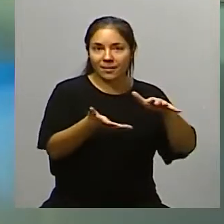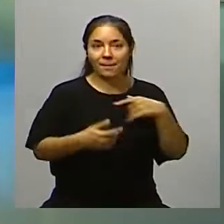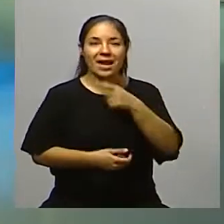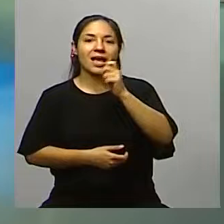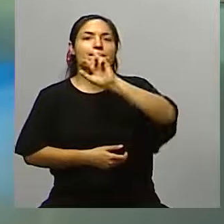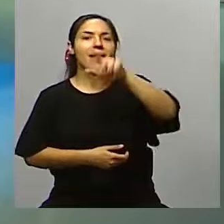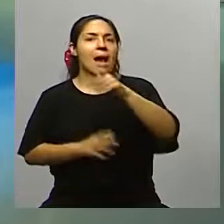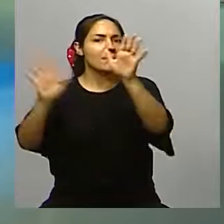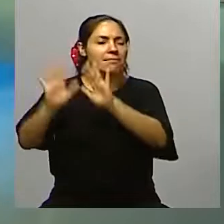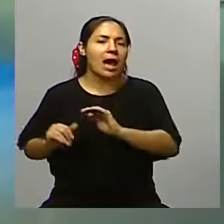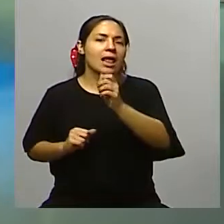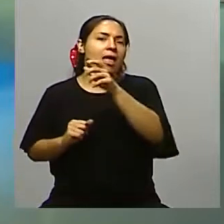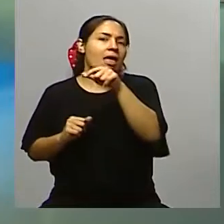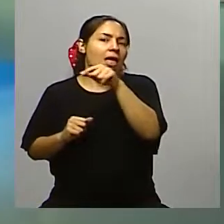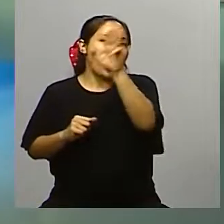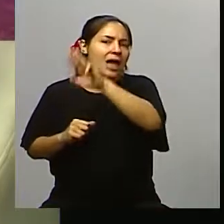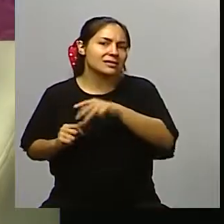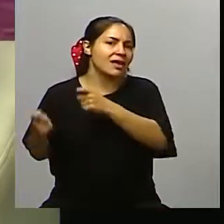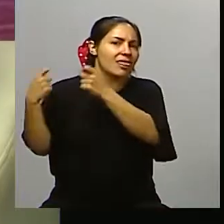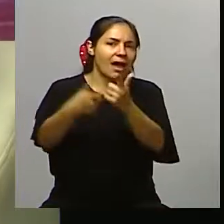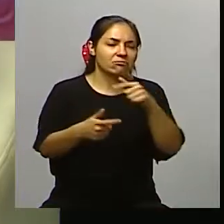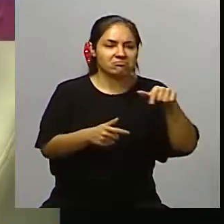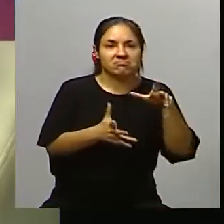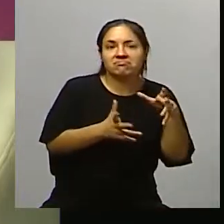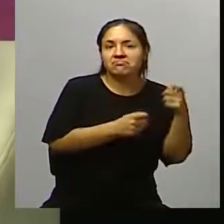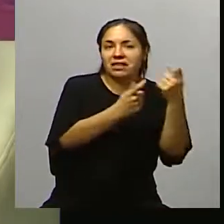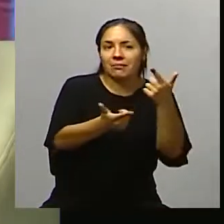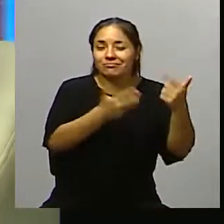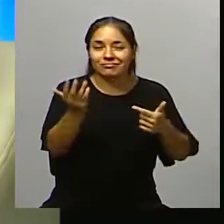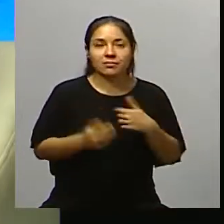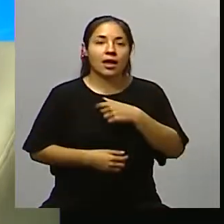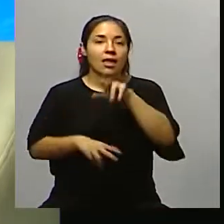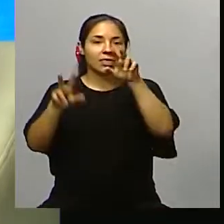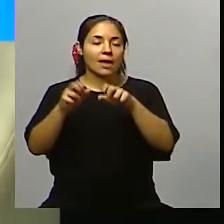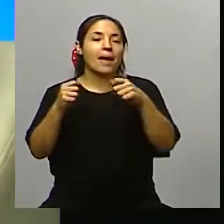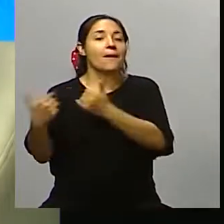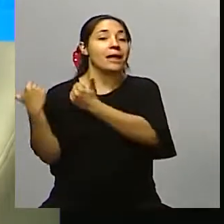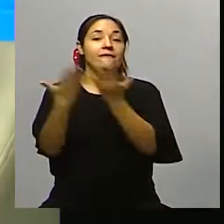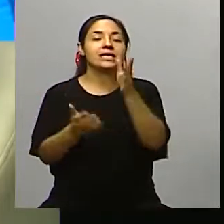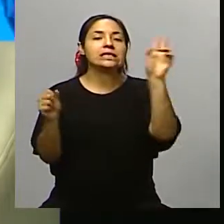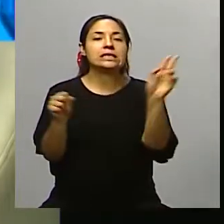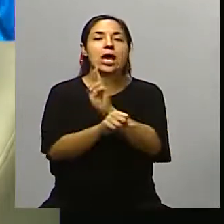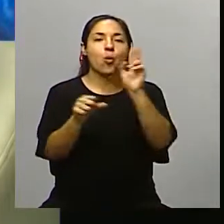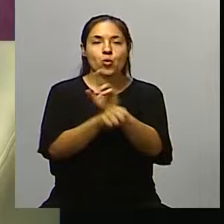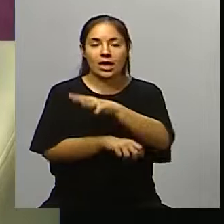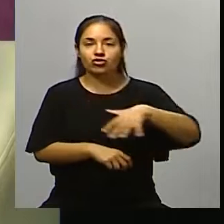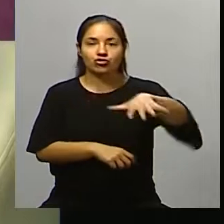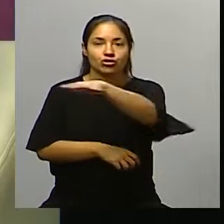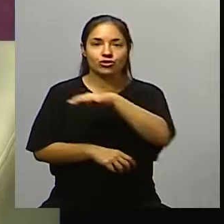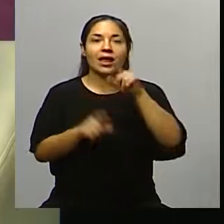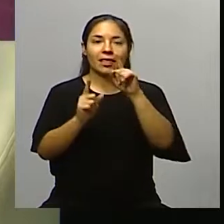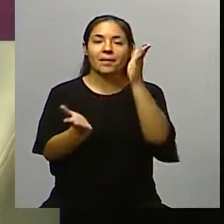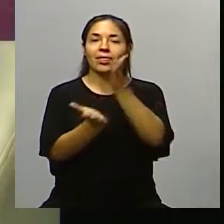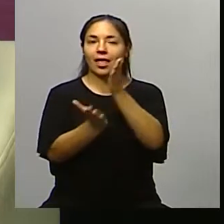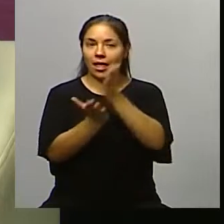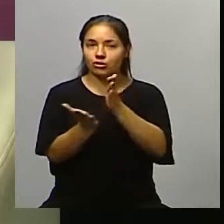así. Claro, nosotros hablamos de los beneficios de la seguridad social y a mí me gusta hablar en términos de derechos, ¿no?